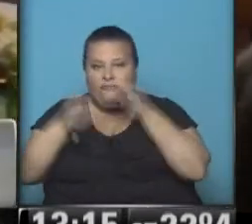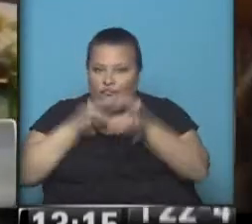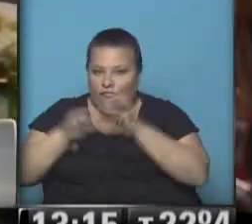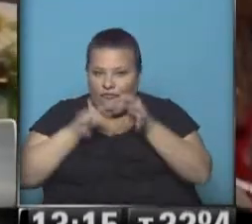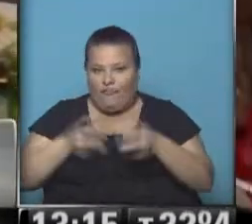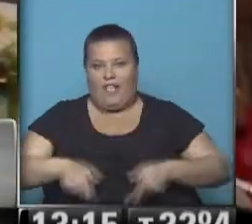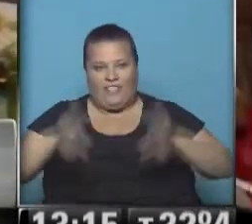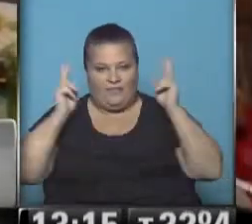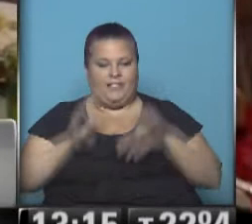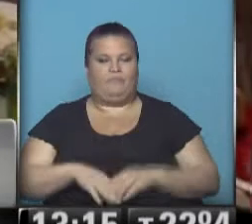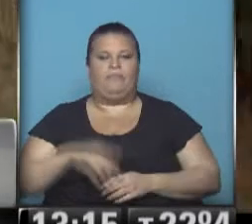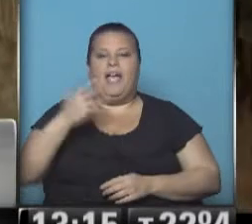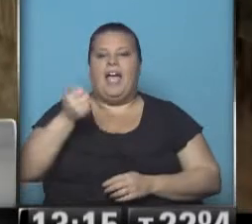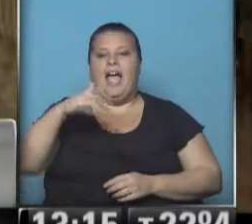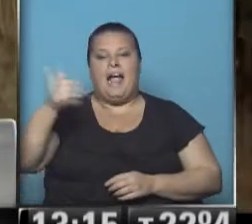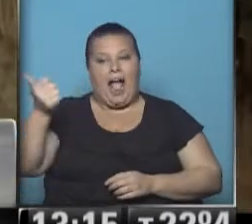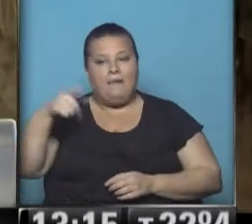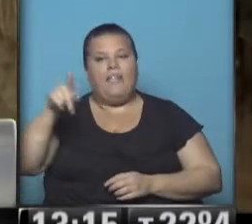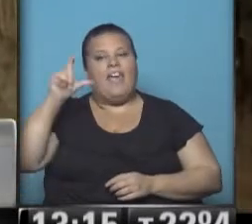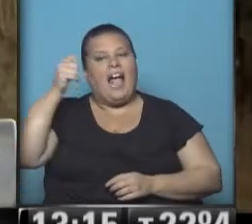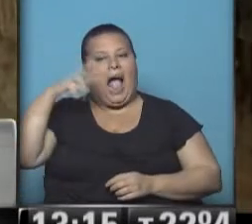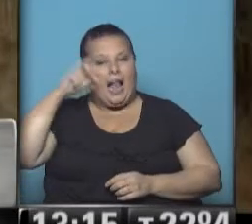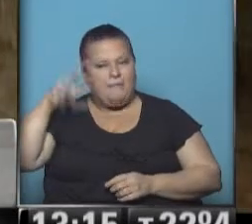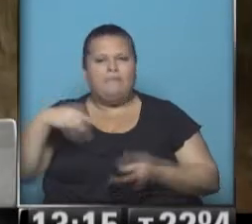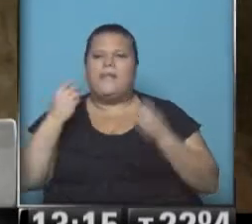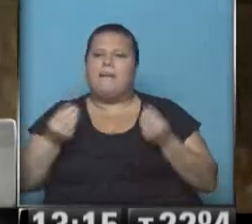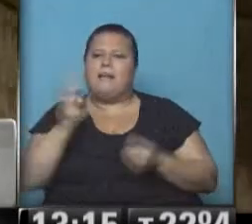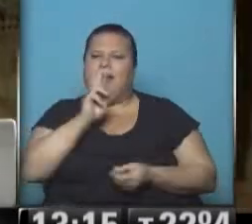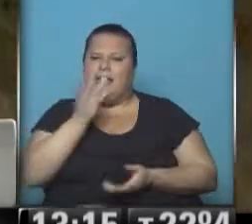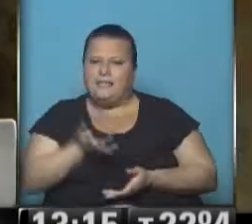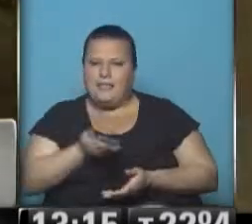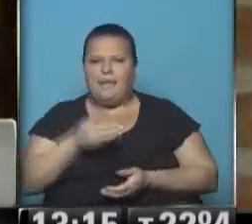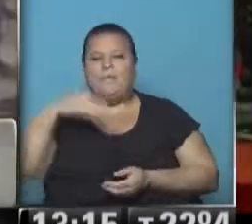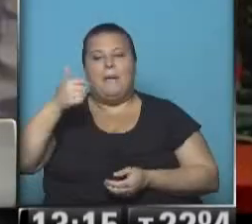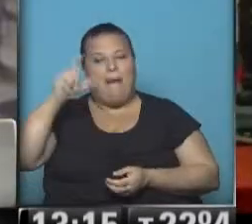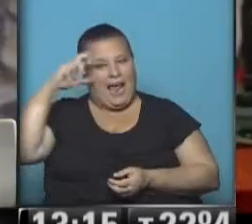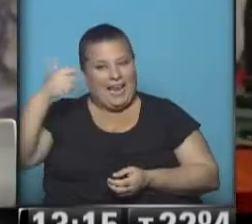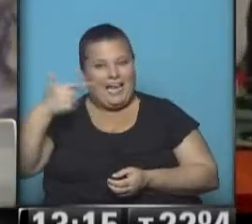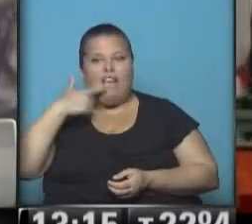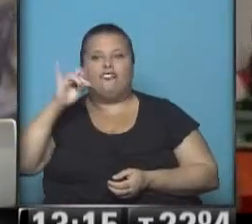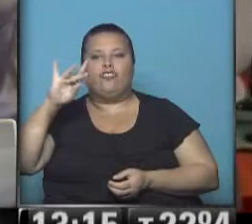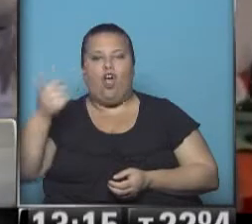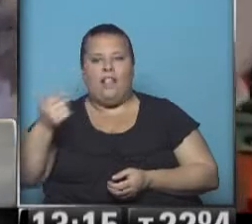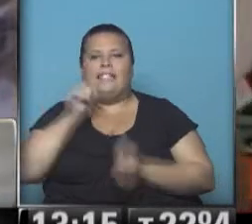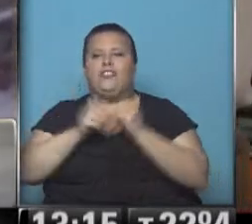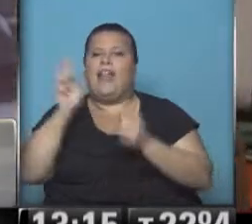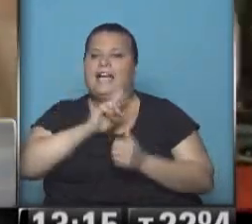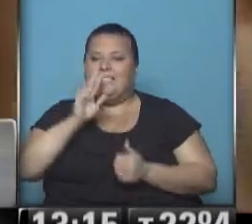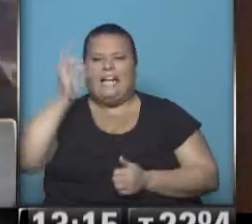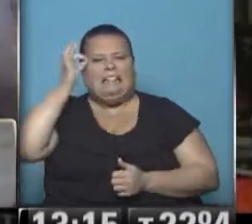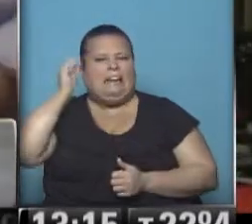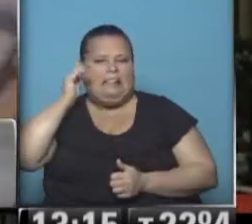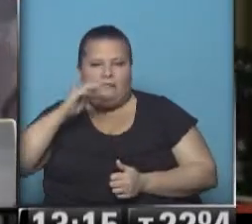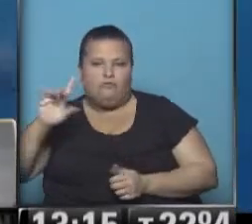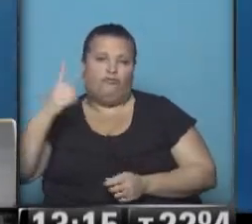ese consorcio. El karma de Carmen, una mirada sobre qué pasa con esta chica, Malena Solda, la protagonista, una historia de una chica de 30 y pico de